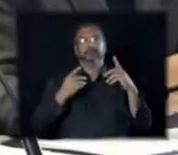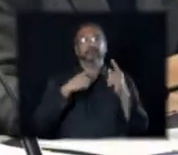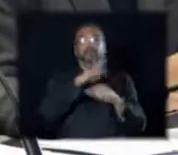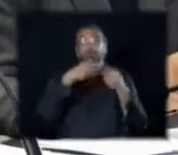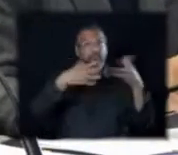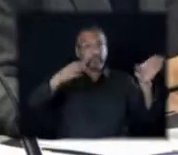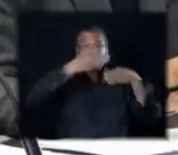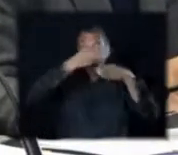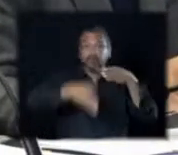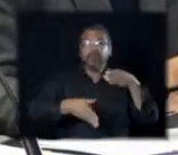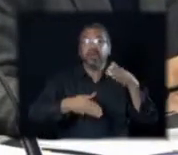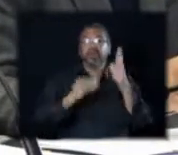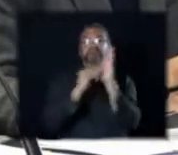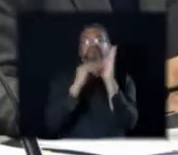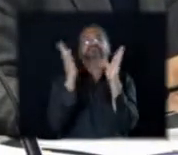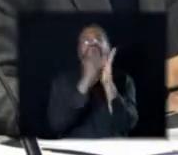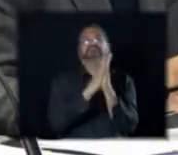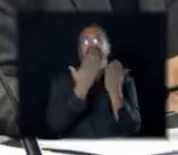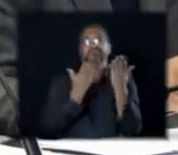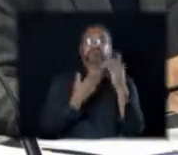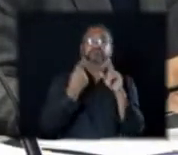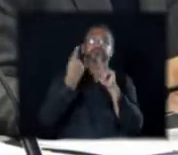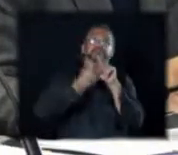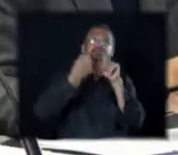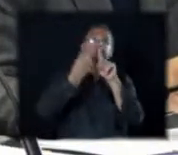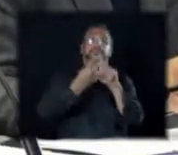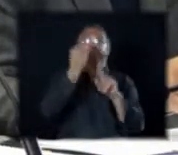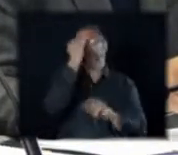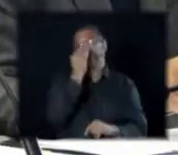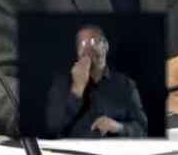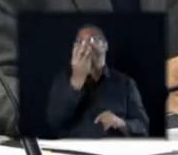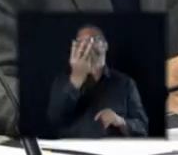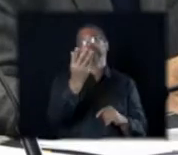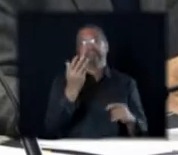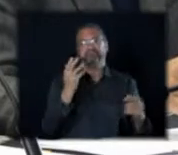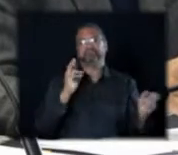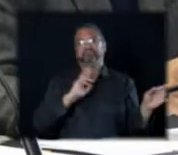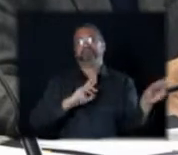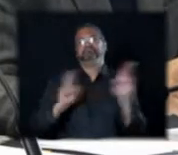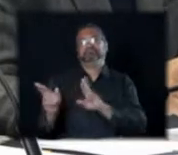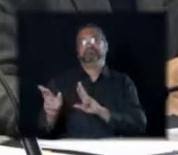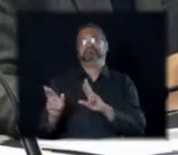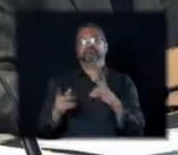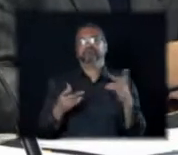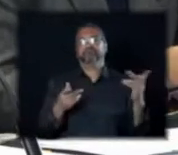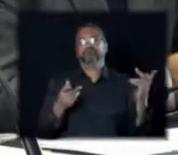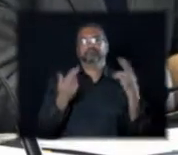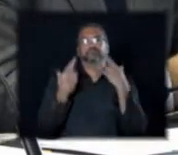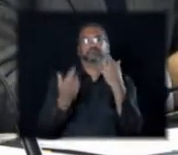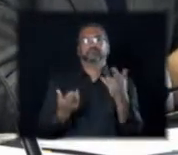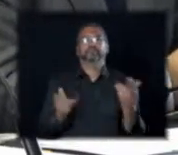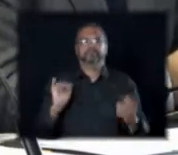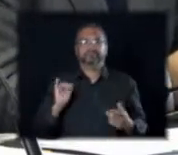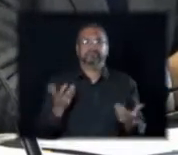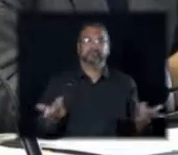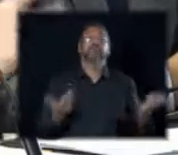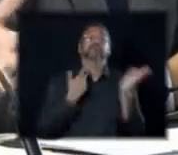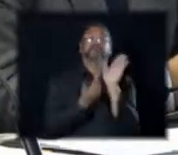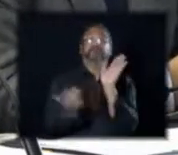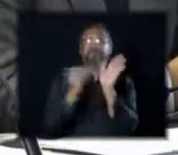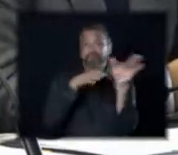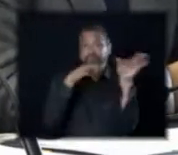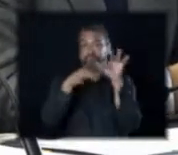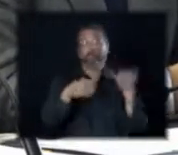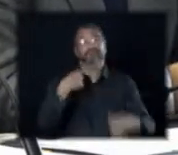vez pensemos que sea la versión final, lo vamos a publicar. Me parece que en 1 o 2 meses podremos divulgar este informe